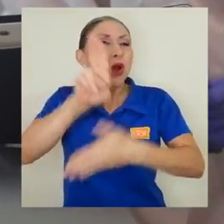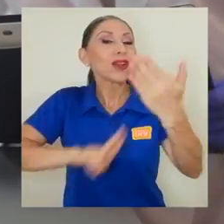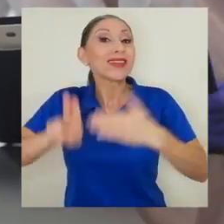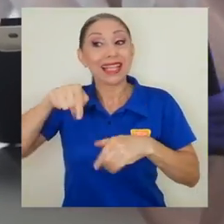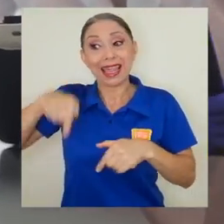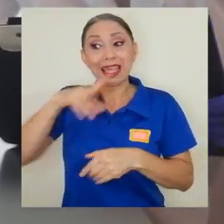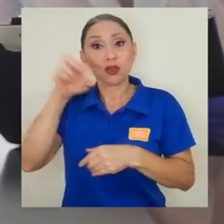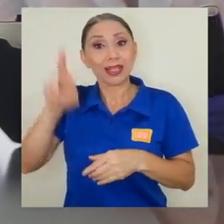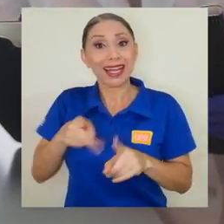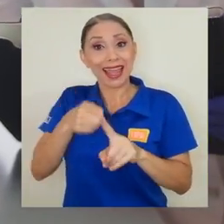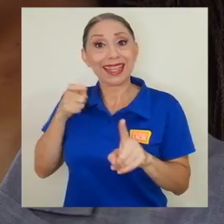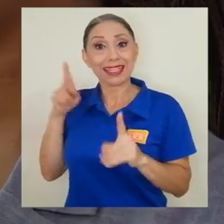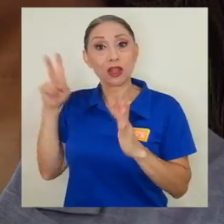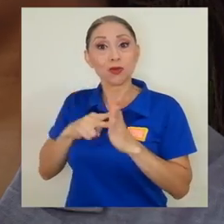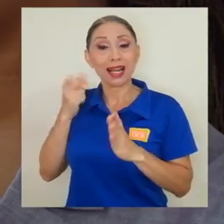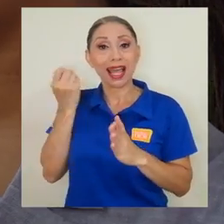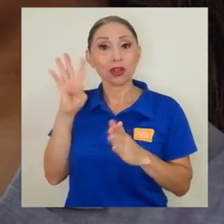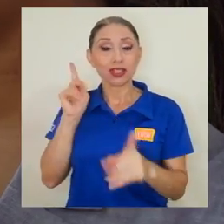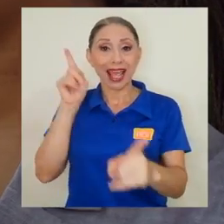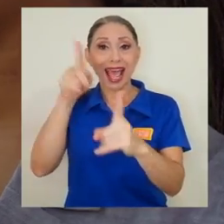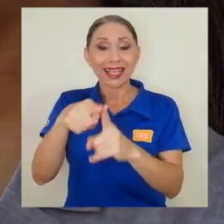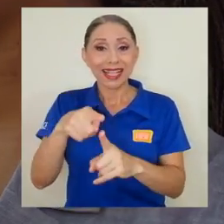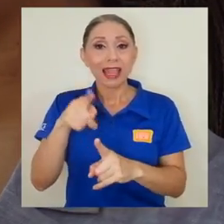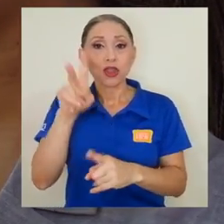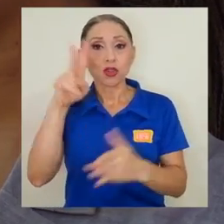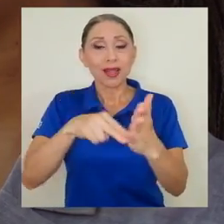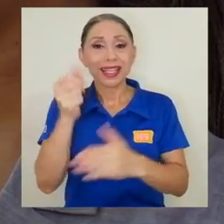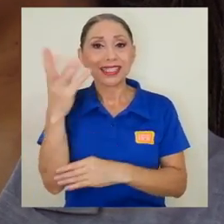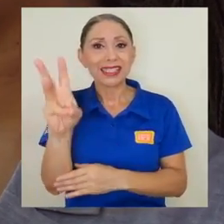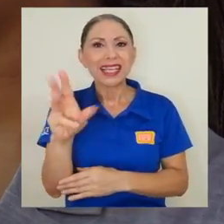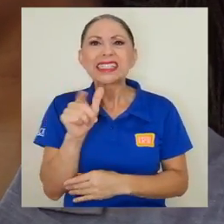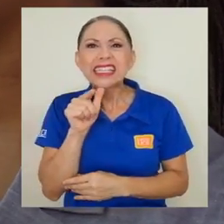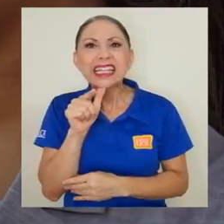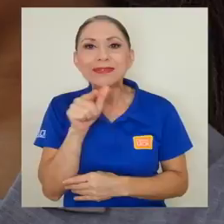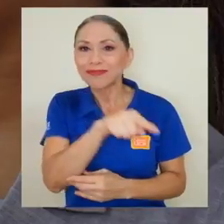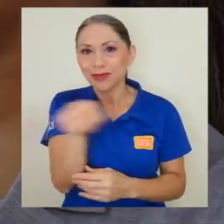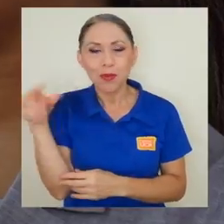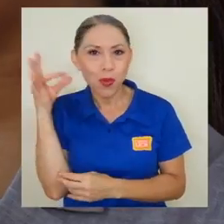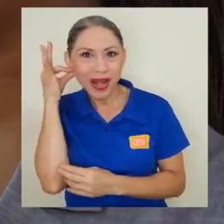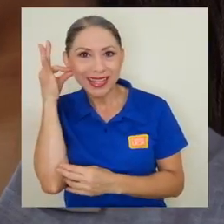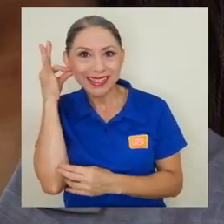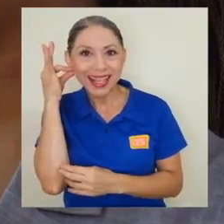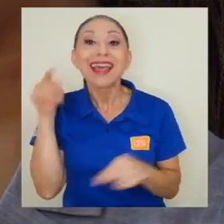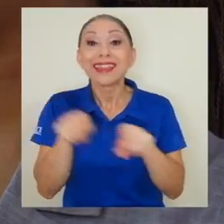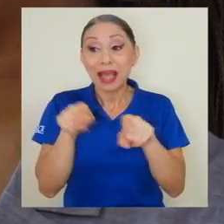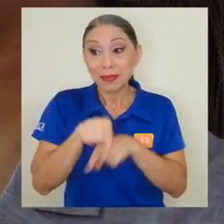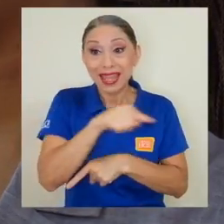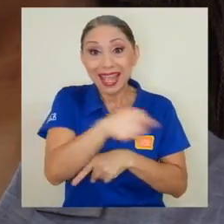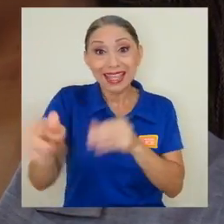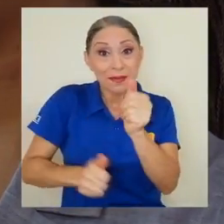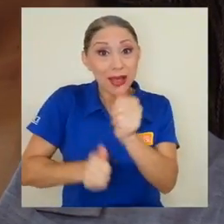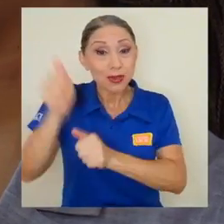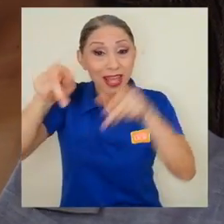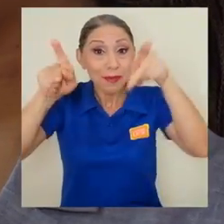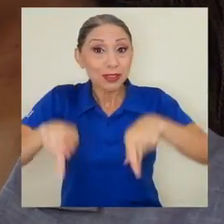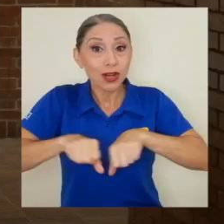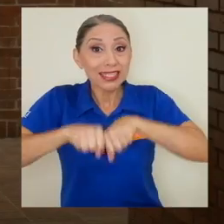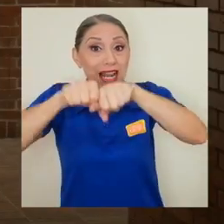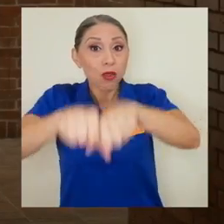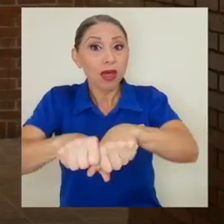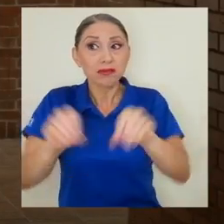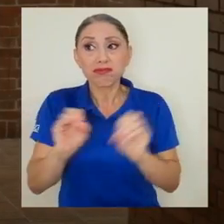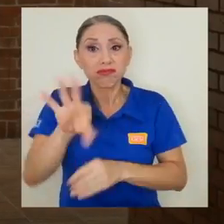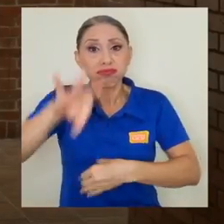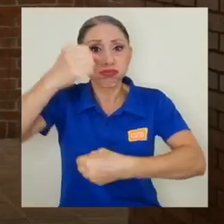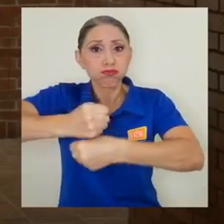2014 y el 2016 fueron mujeres. No obstante, ellas también son la mayoría de personas graduadas y en desempleo.